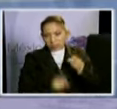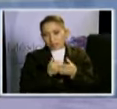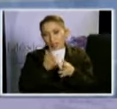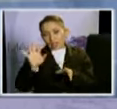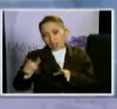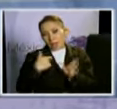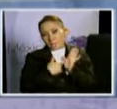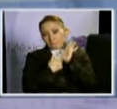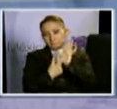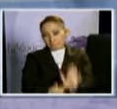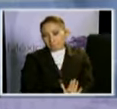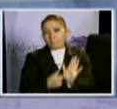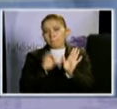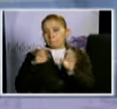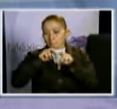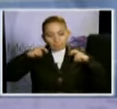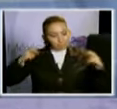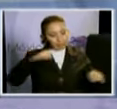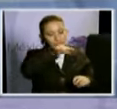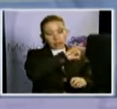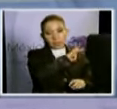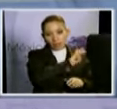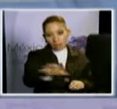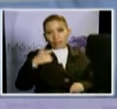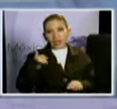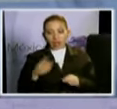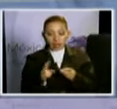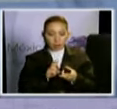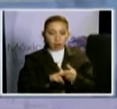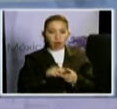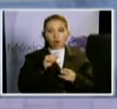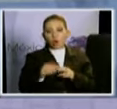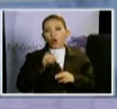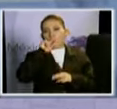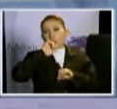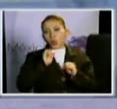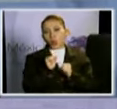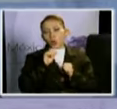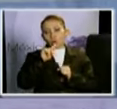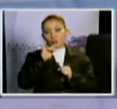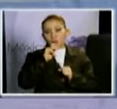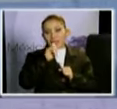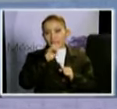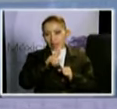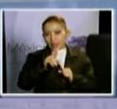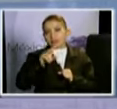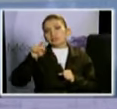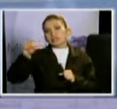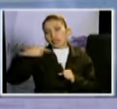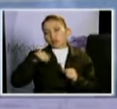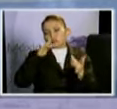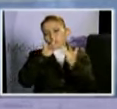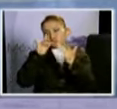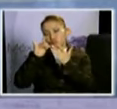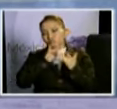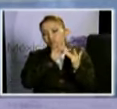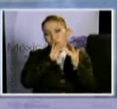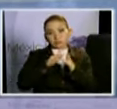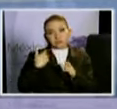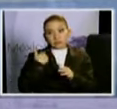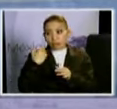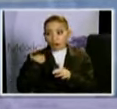que presente a nuestros panelistas, también ellos podrán proporcionar su cuenta de Twitter, y así podremos tener interacción sin